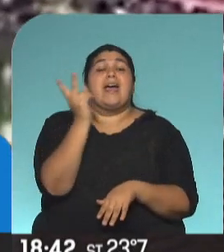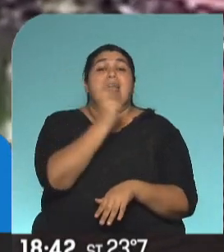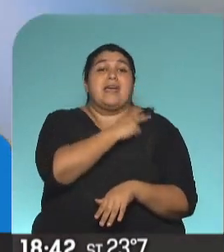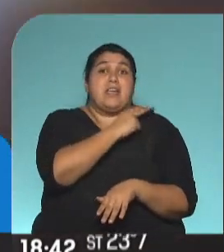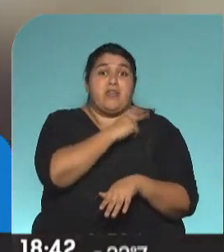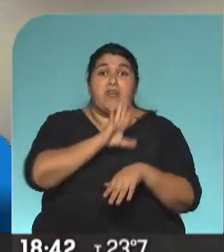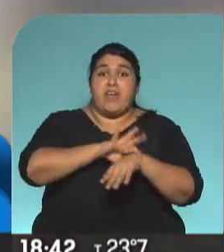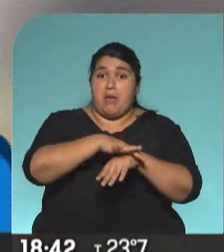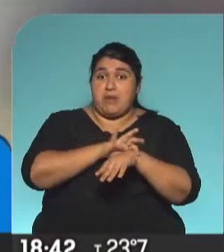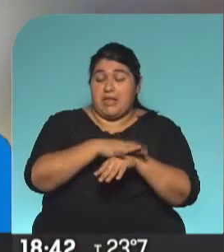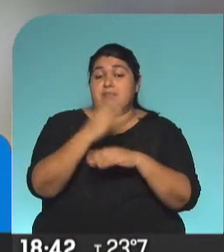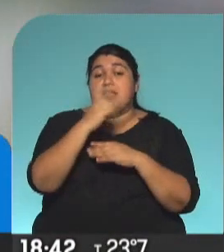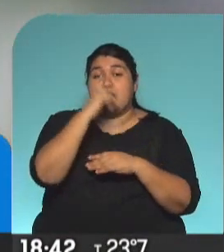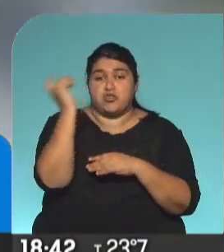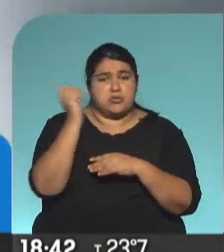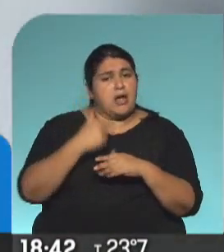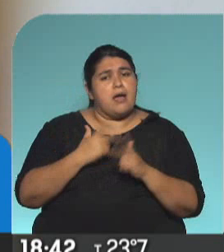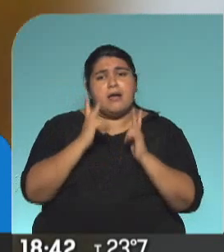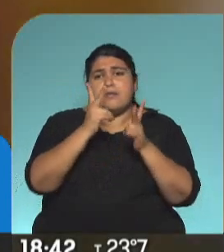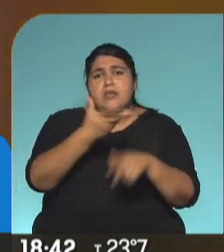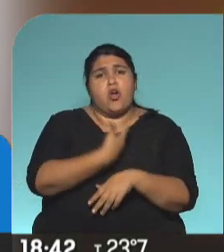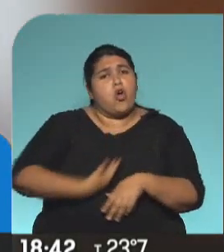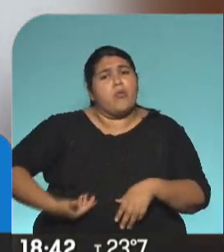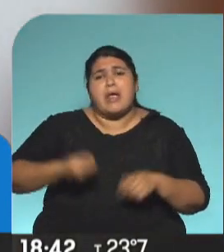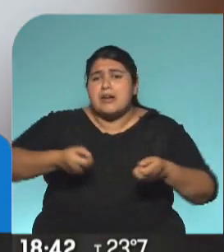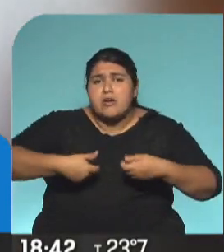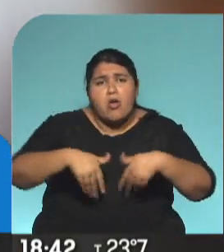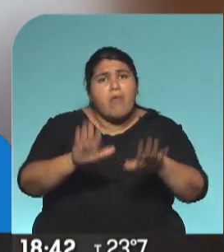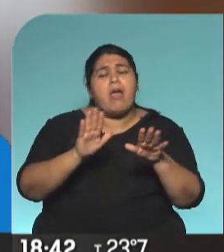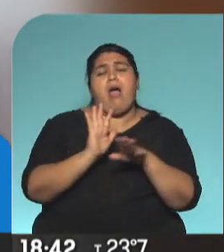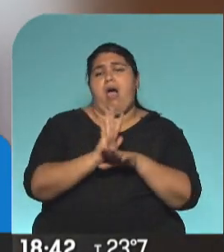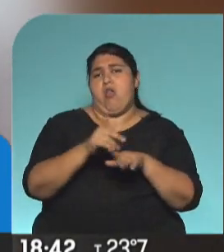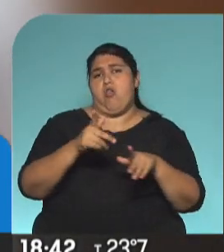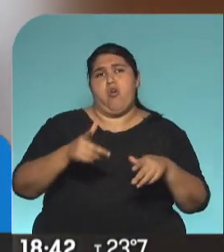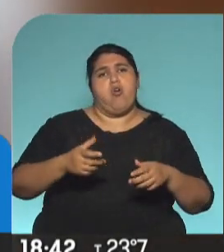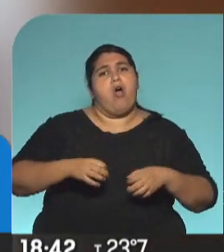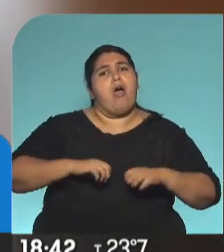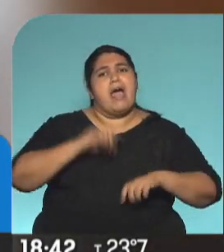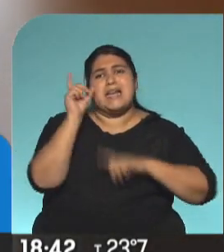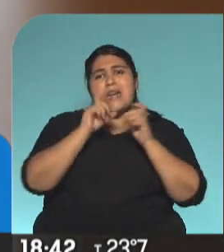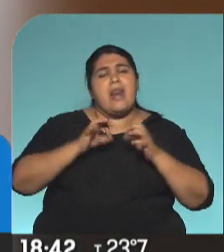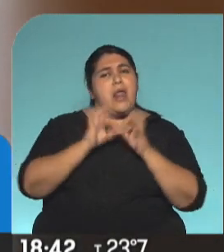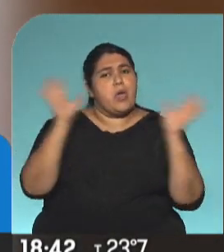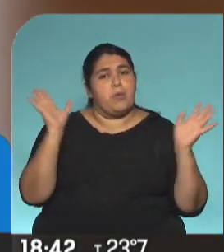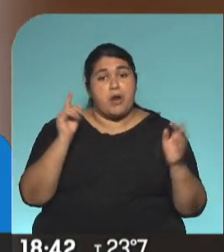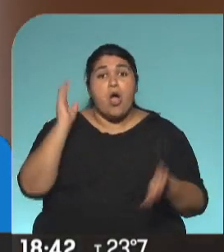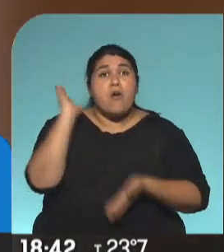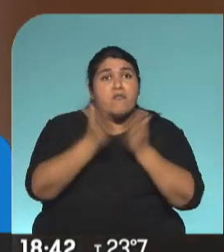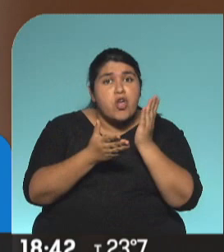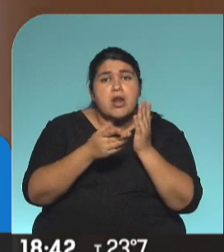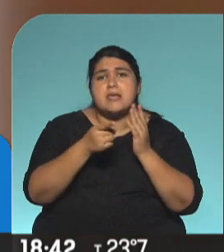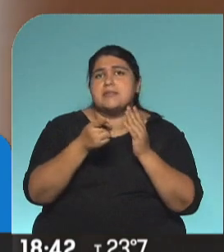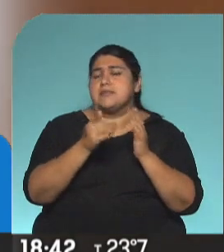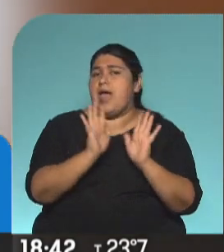Cafiero, señaló que el Estado debe garantizar la libre expresión pacífica de la ciudadanía y recordó que la violencia nunca es el